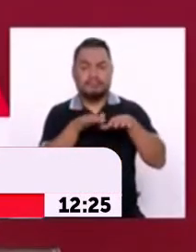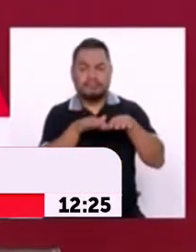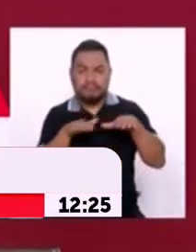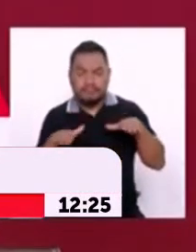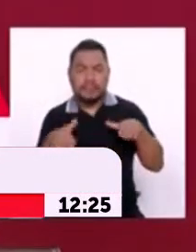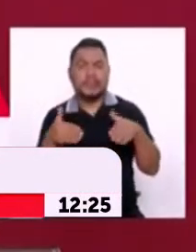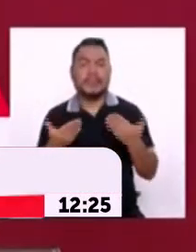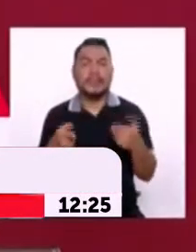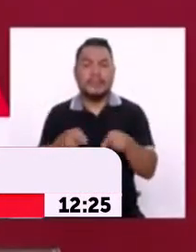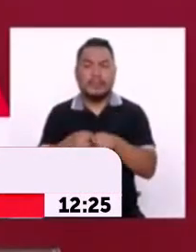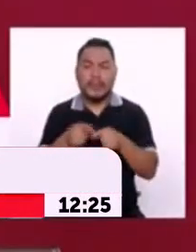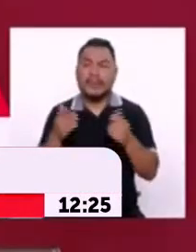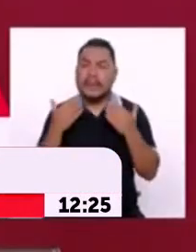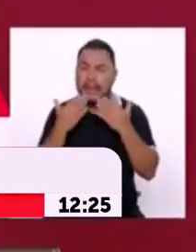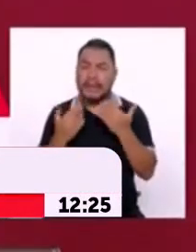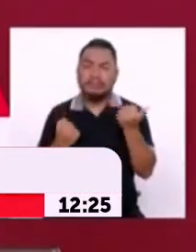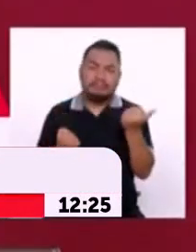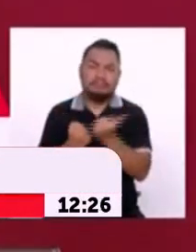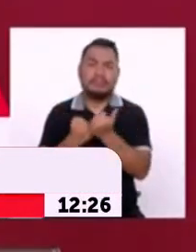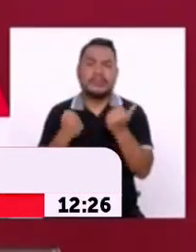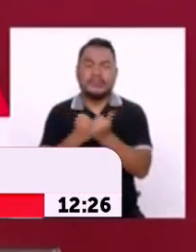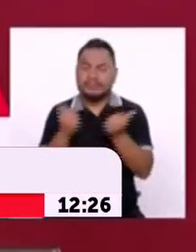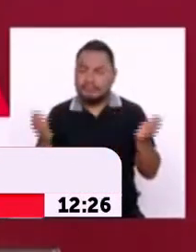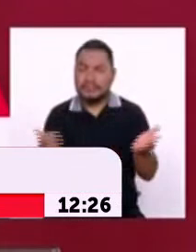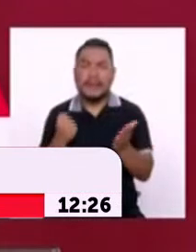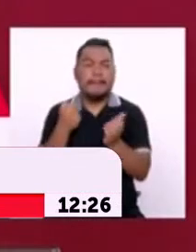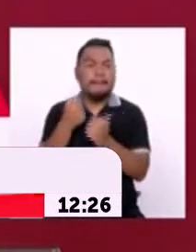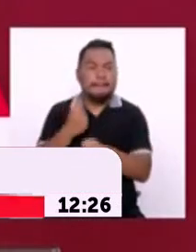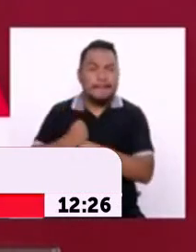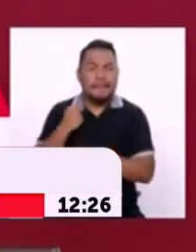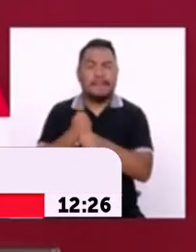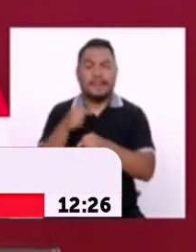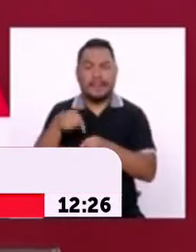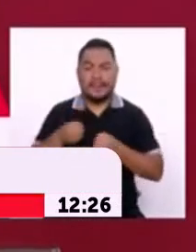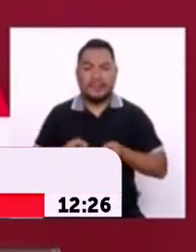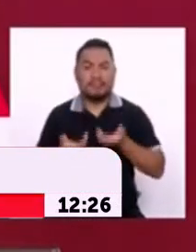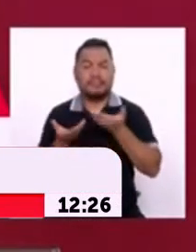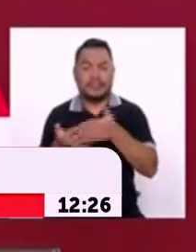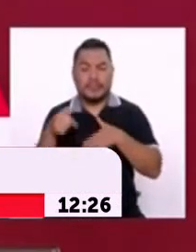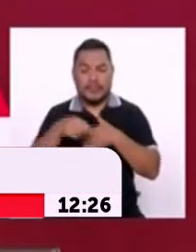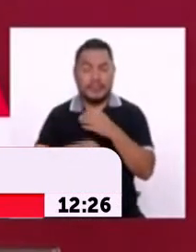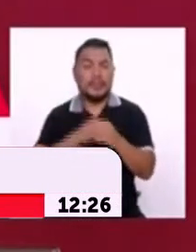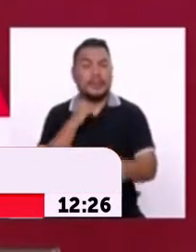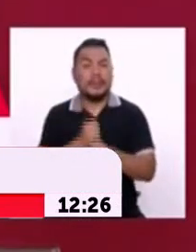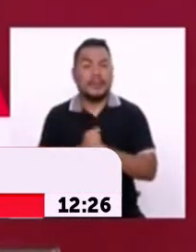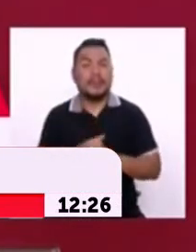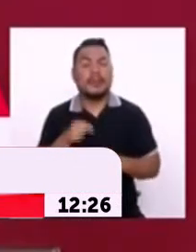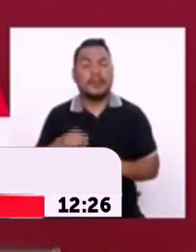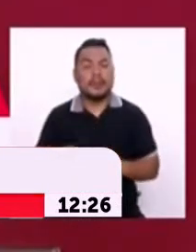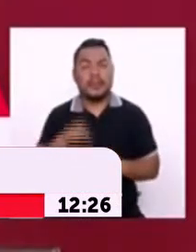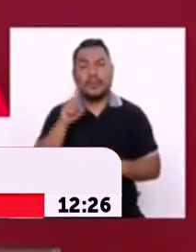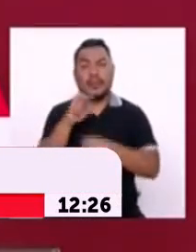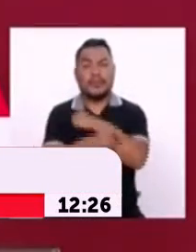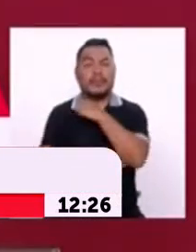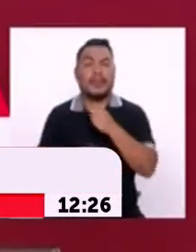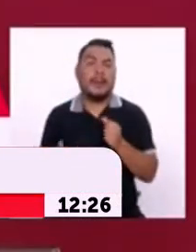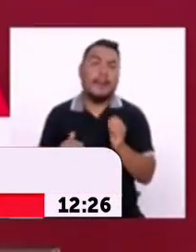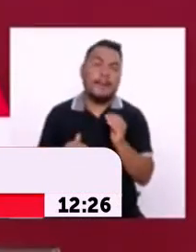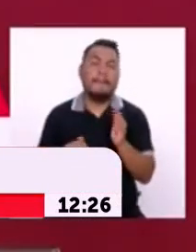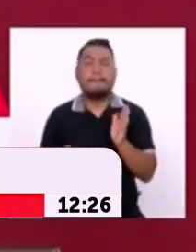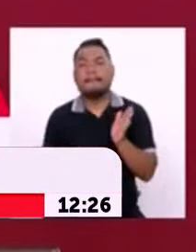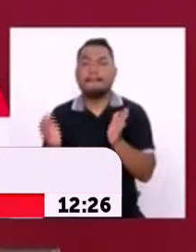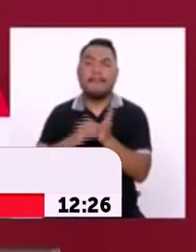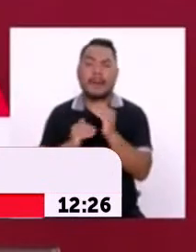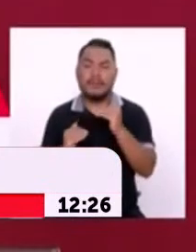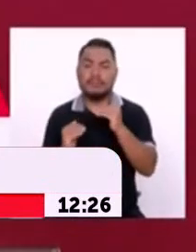al empuje y al punche que le estamos poniendo, este año será uno de los países con mayor